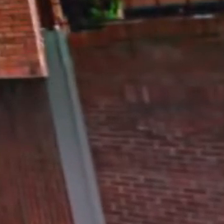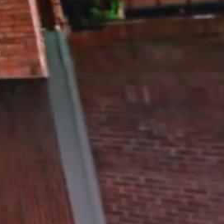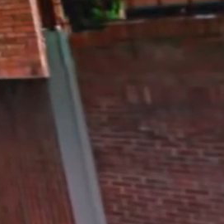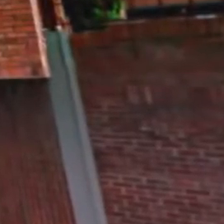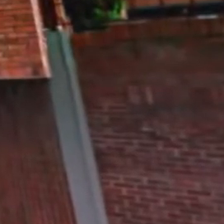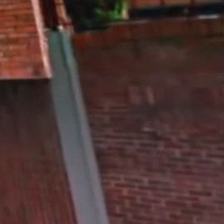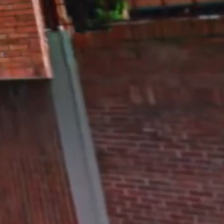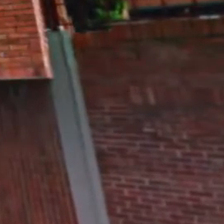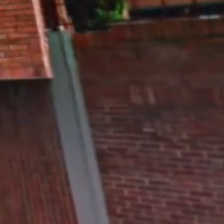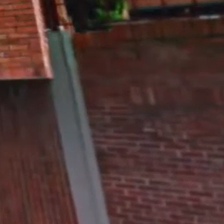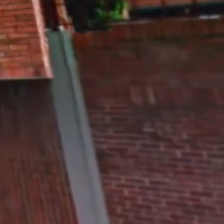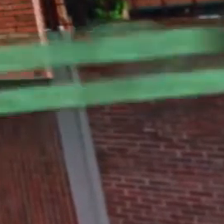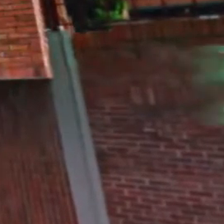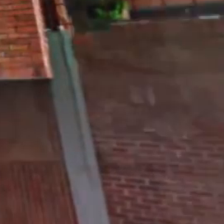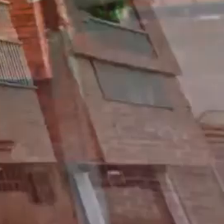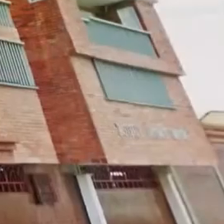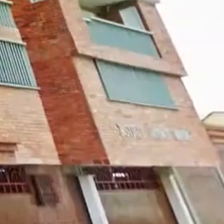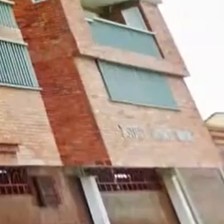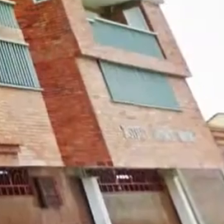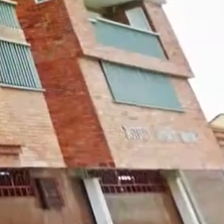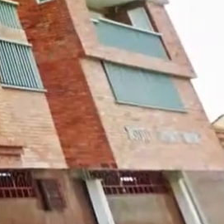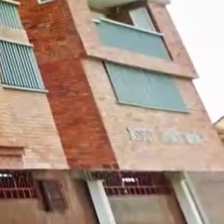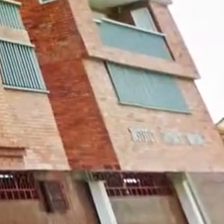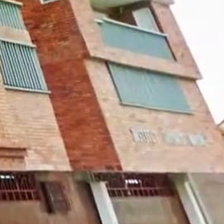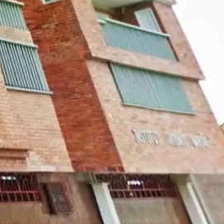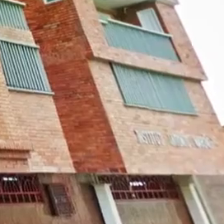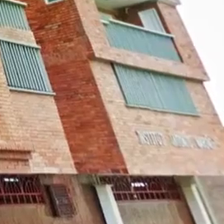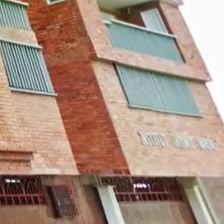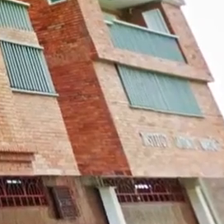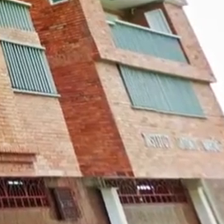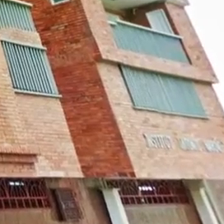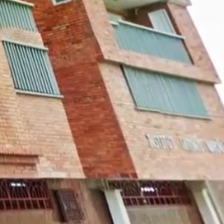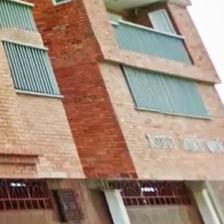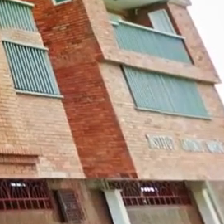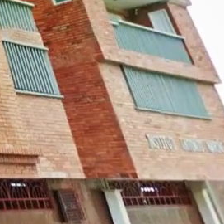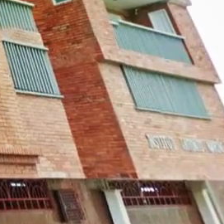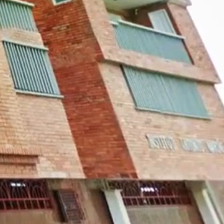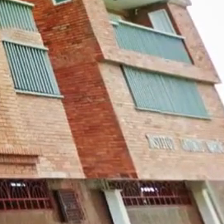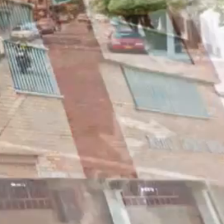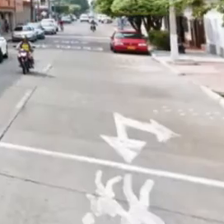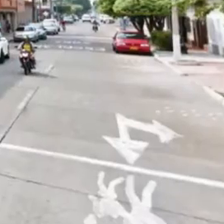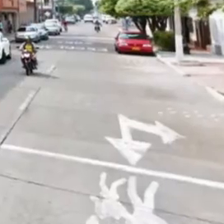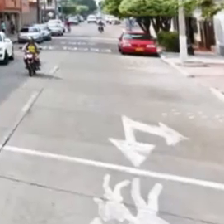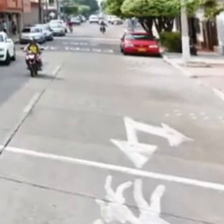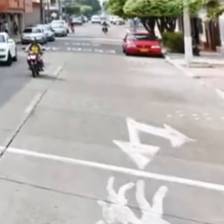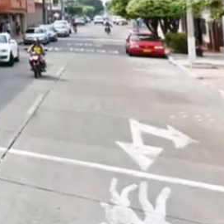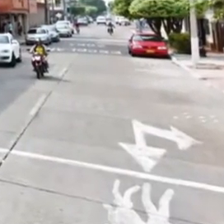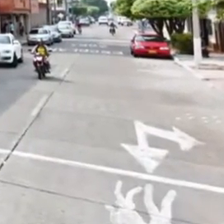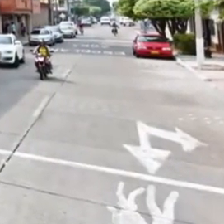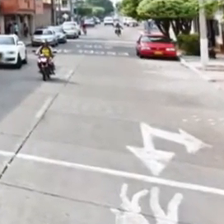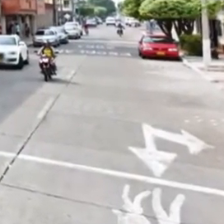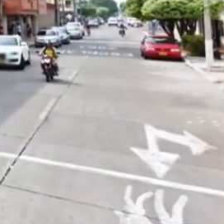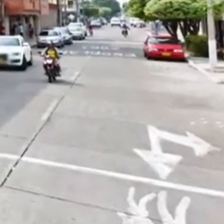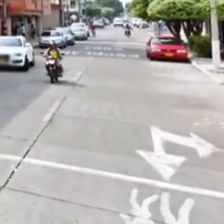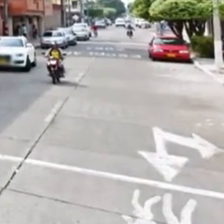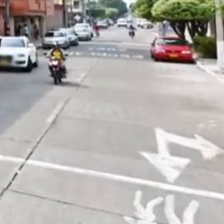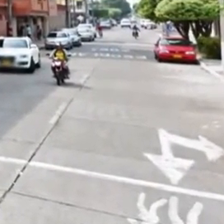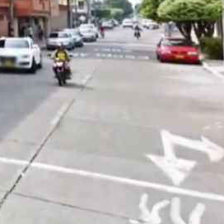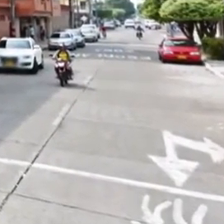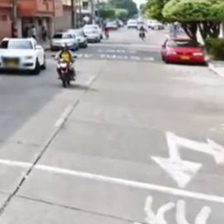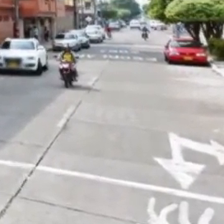antonio nariño formación integral con excelencia académica seguimos construyendo nuevos y mejores espacios educativos conocemos muy pronto